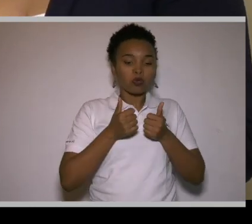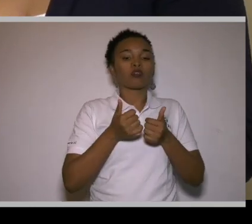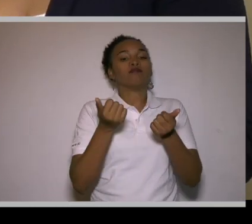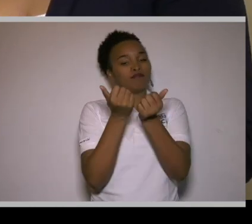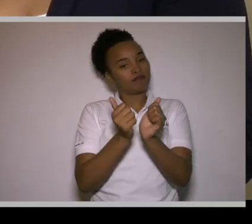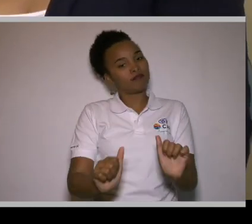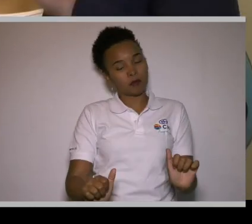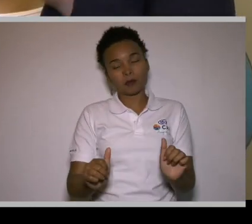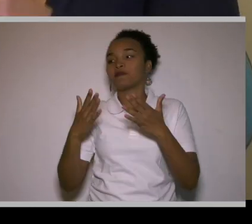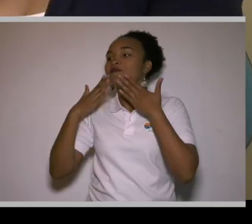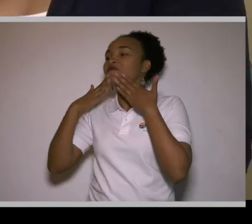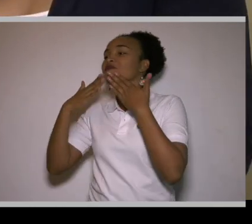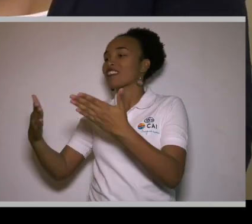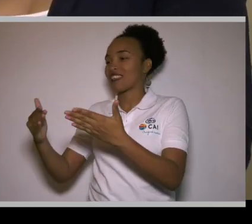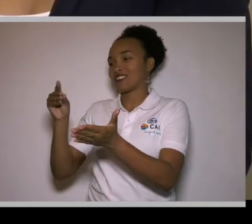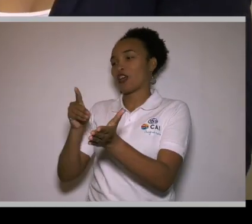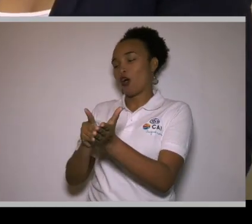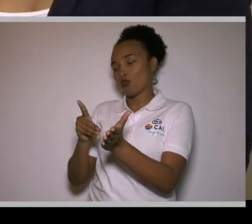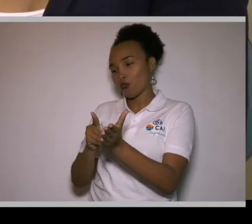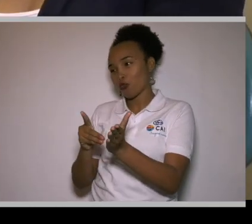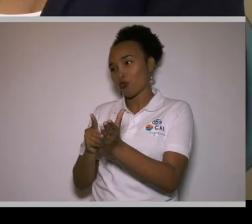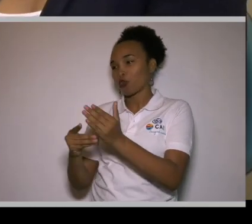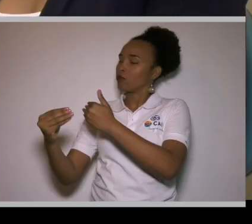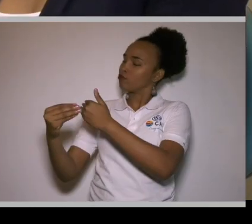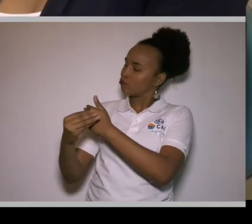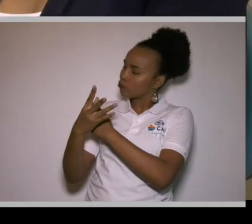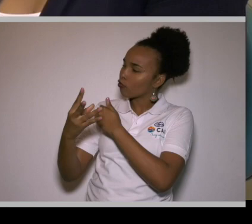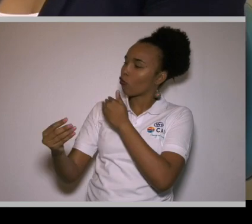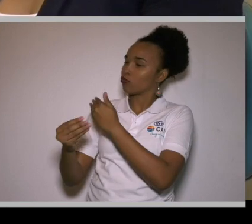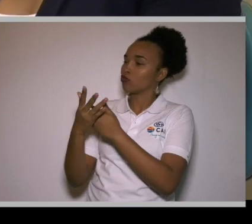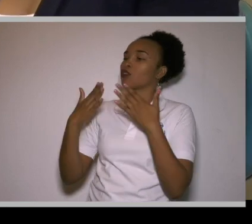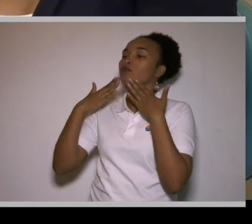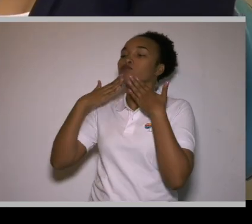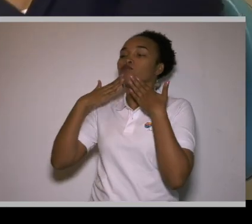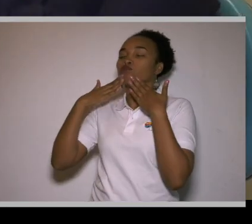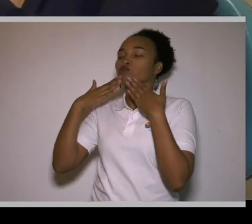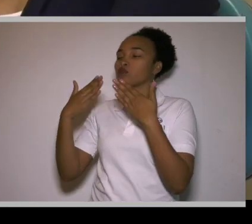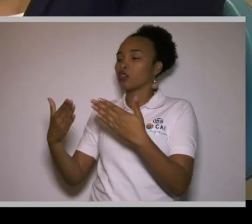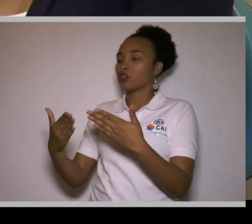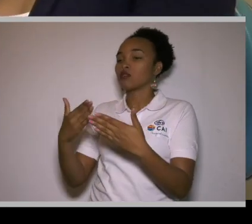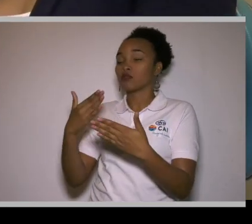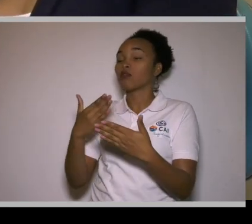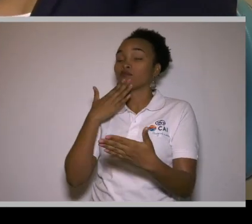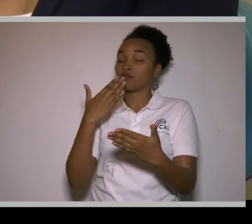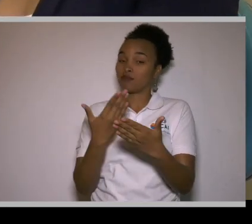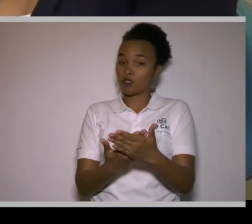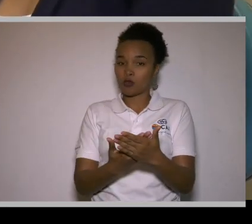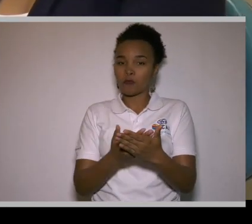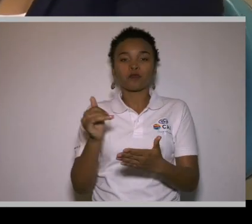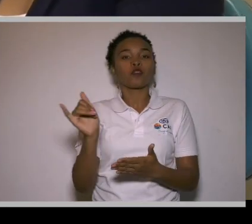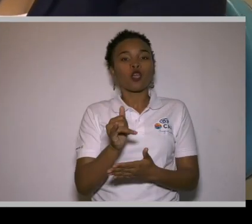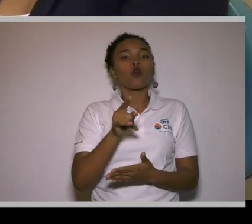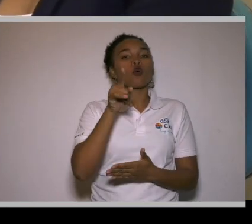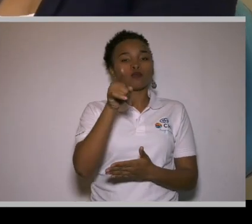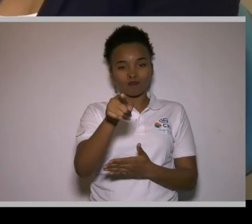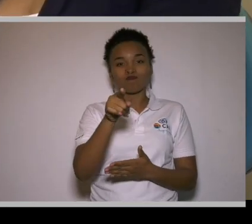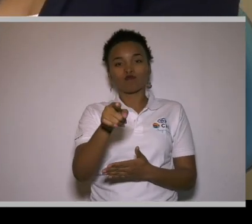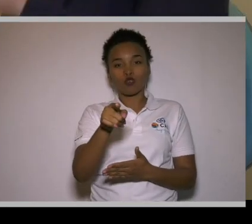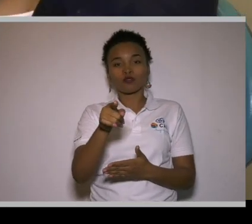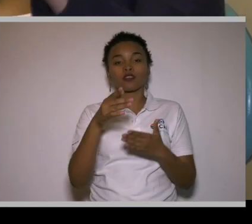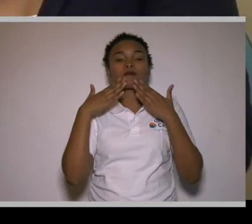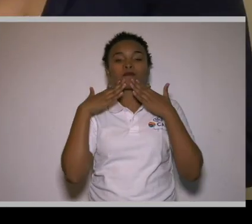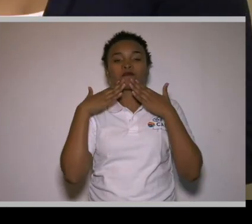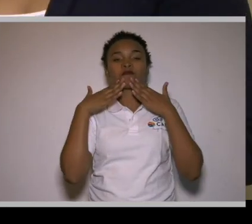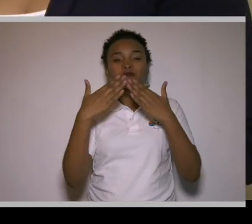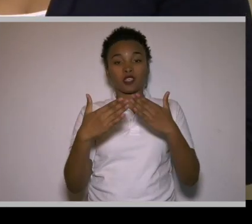es lo más importante. Así que gracias a la doctora Xiomara Hilario por sus informaciones siempre